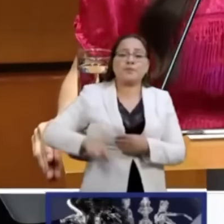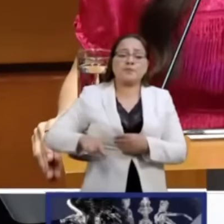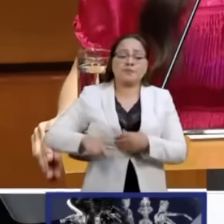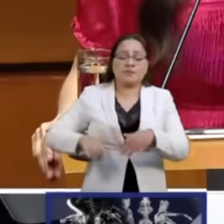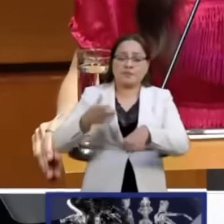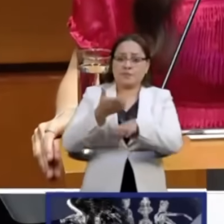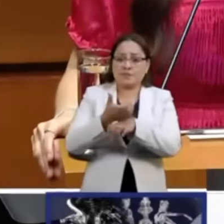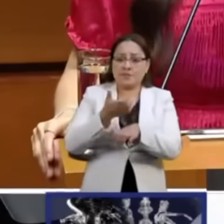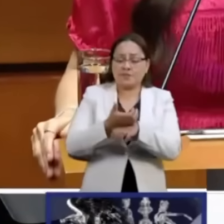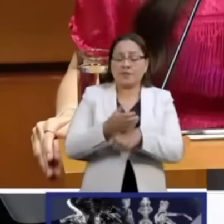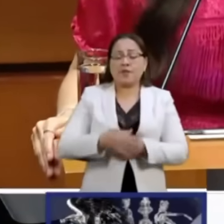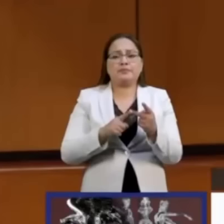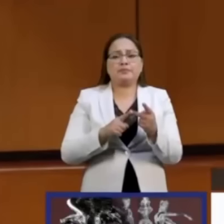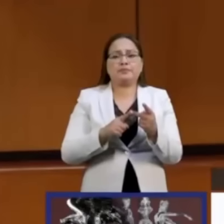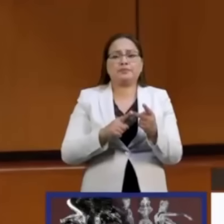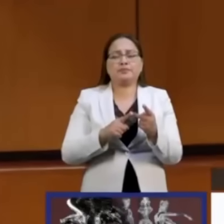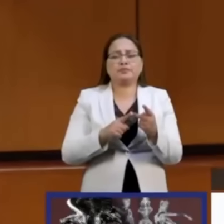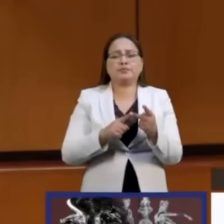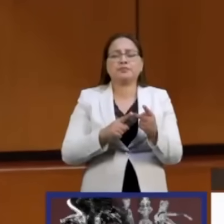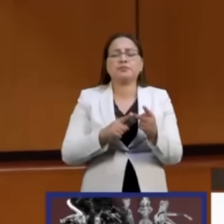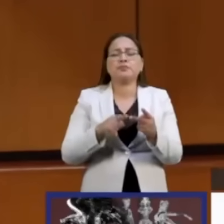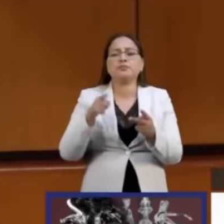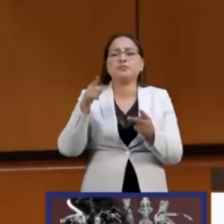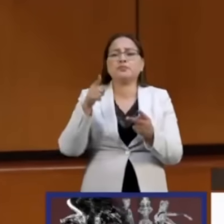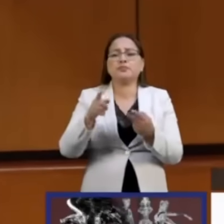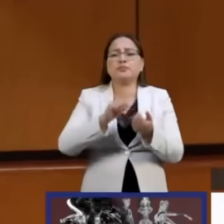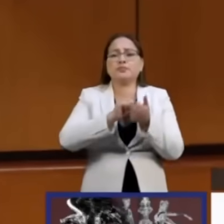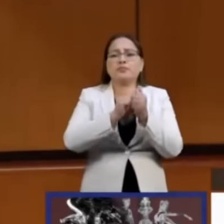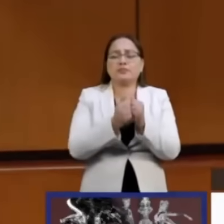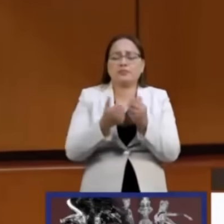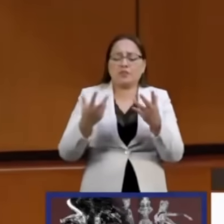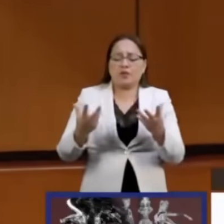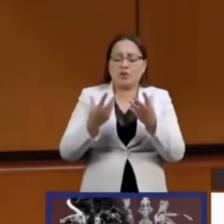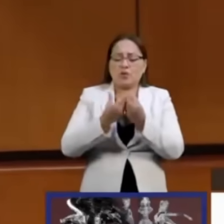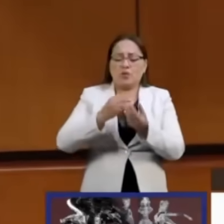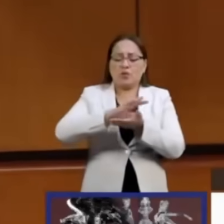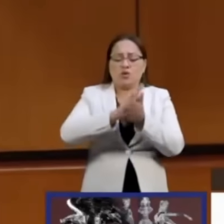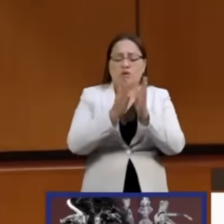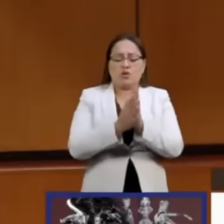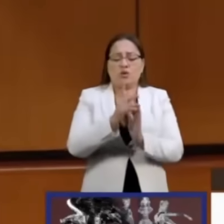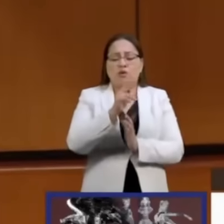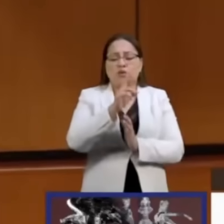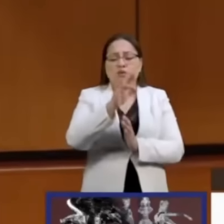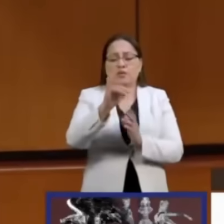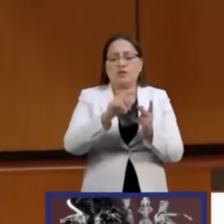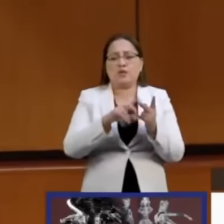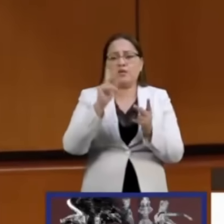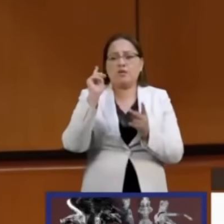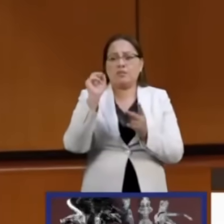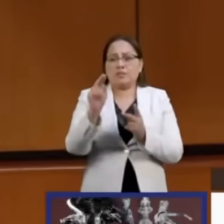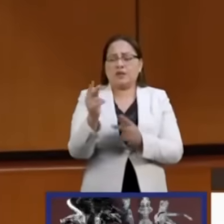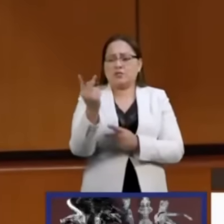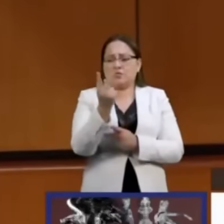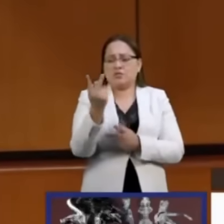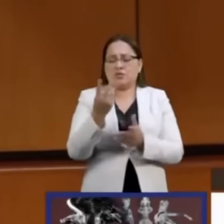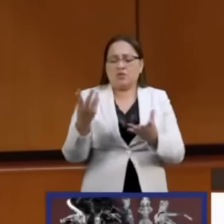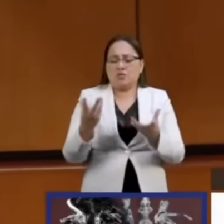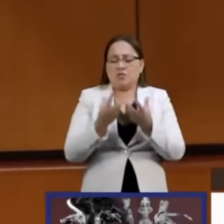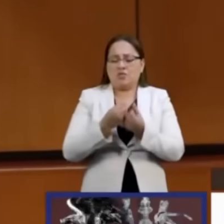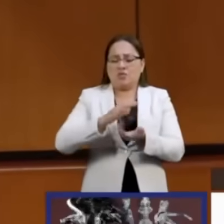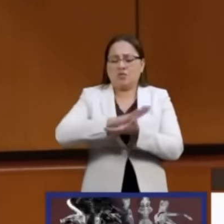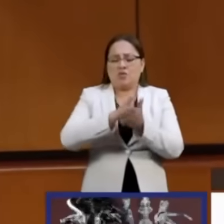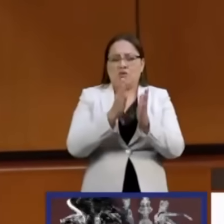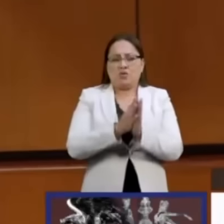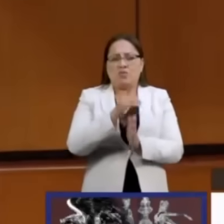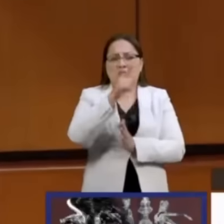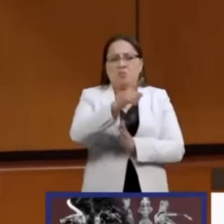igual que el de Felipe Calderón, consolidando el amaciato entre el PAN y el PRI. Es ahí donde se hace